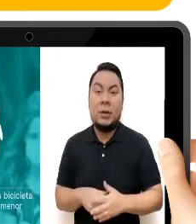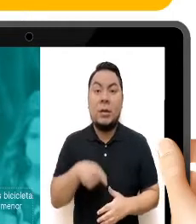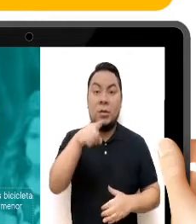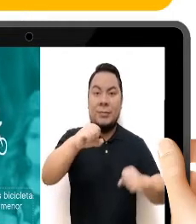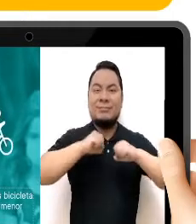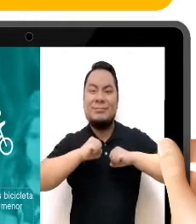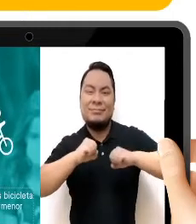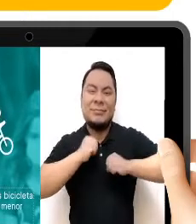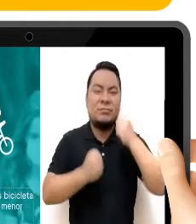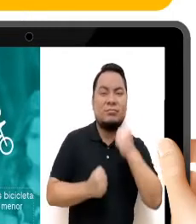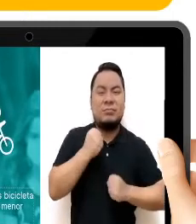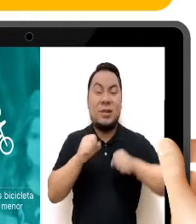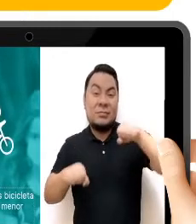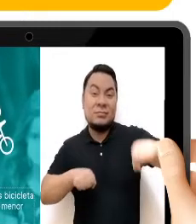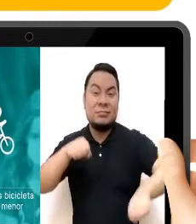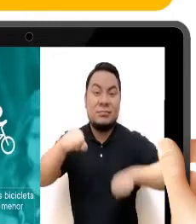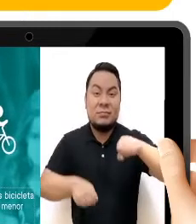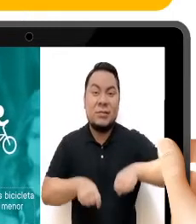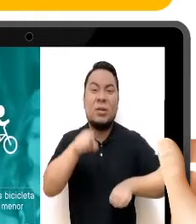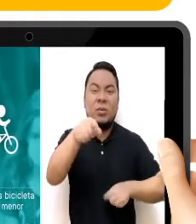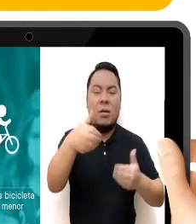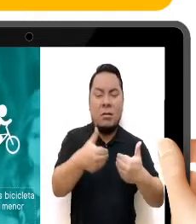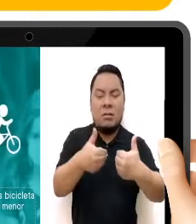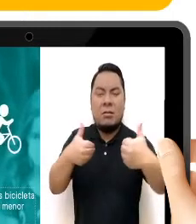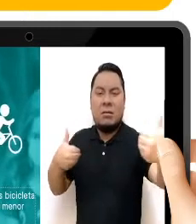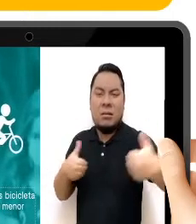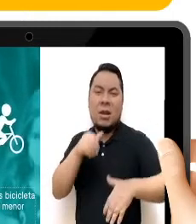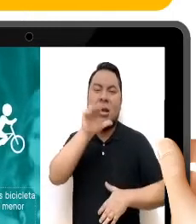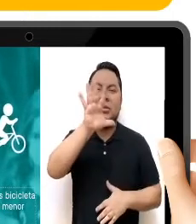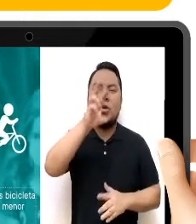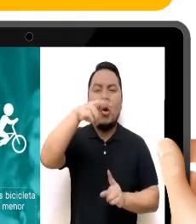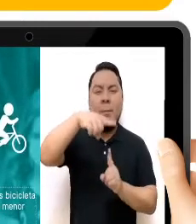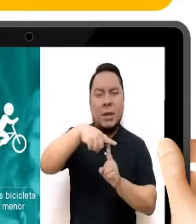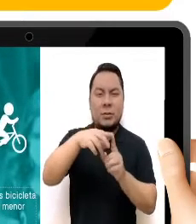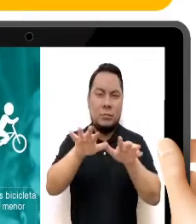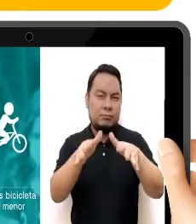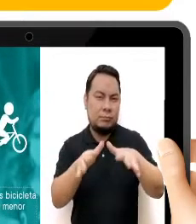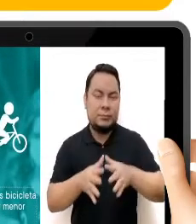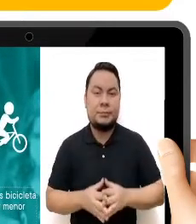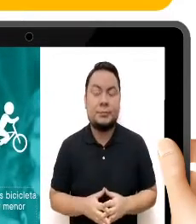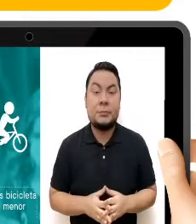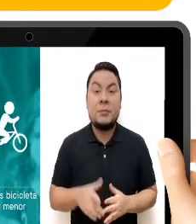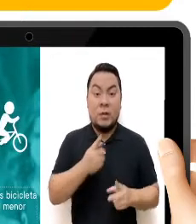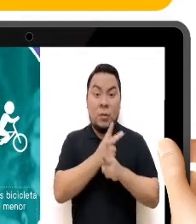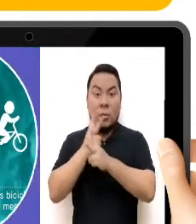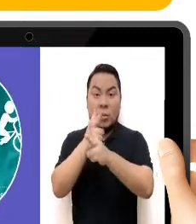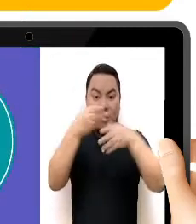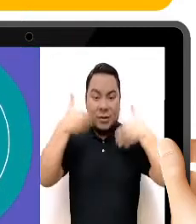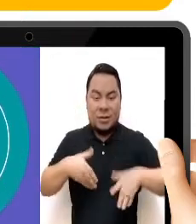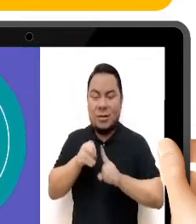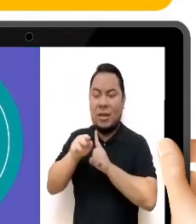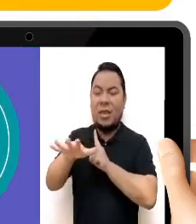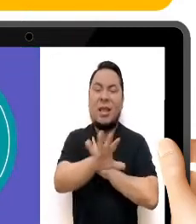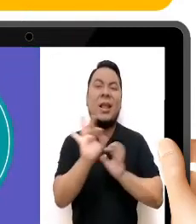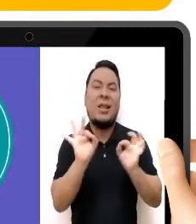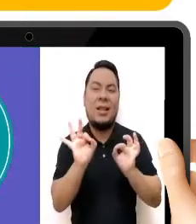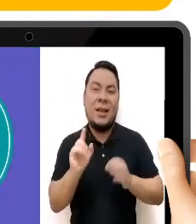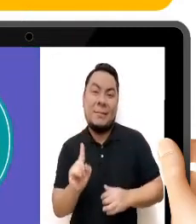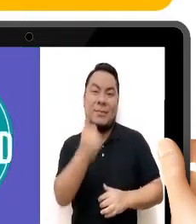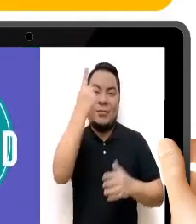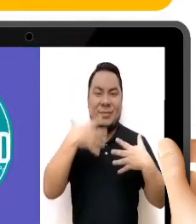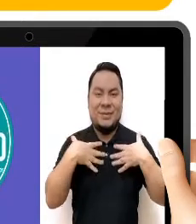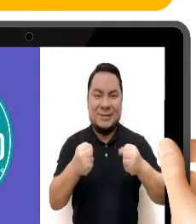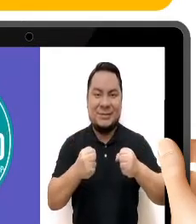gusta bailar. Cumbia, huayno, pandilla, festejo y